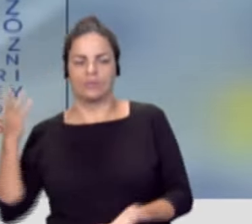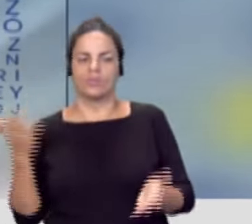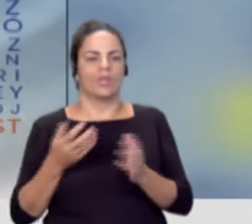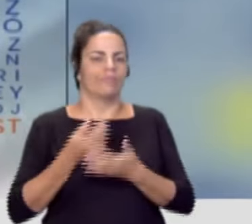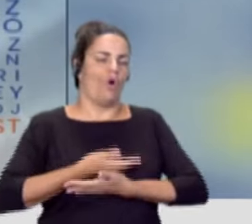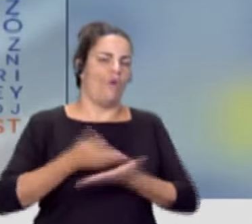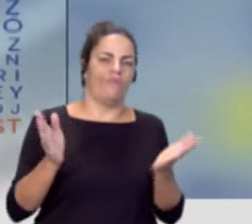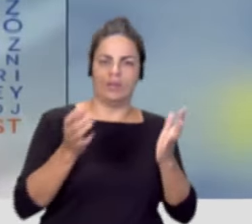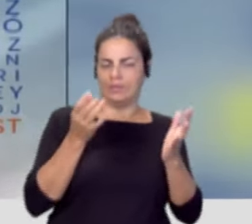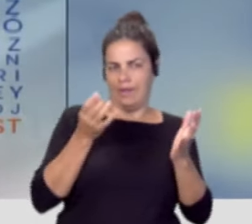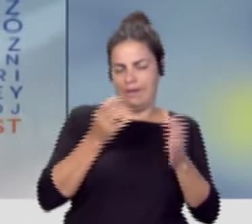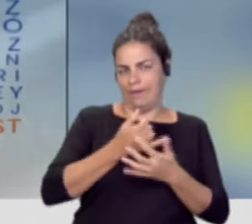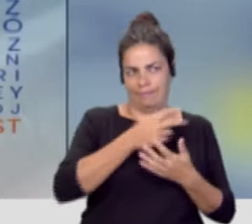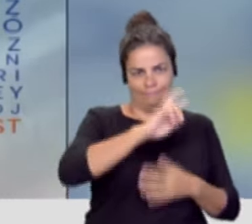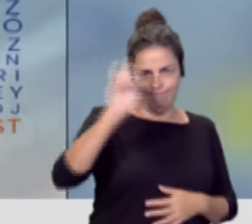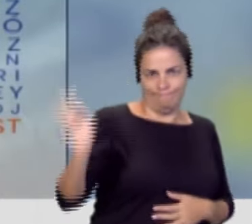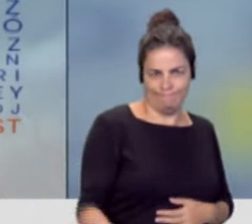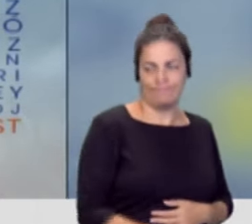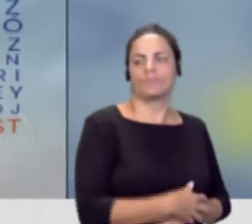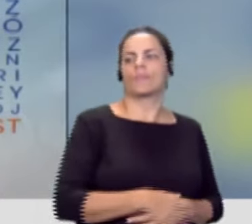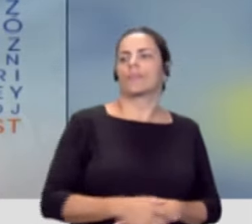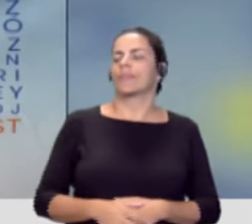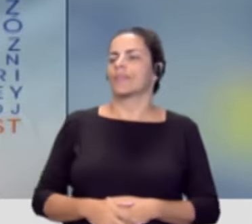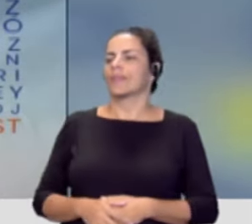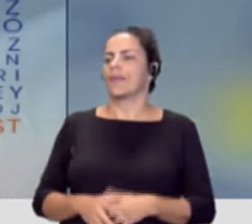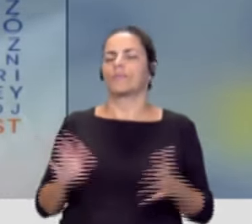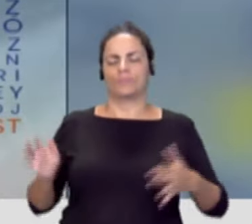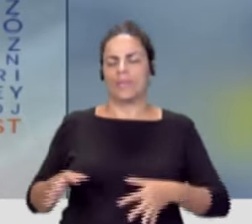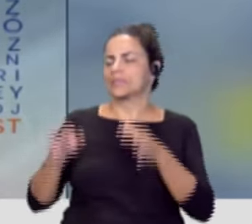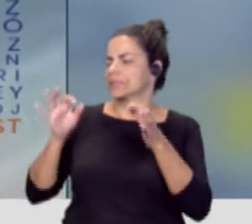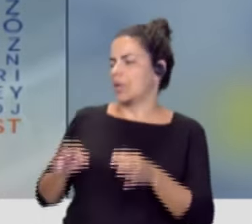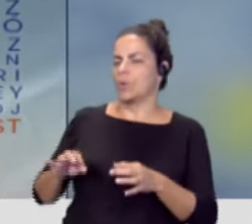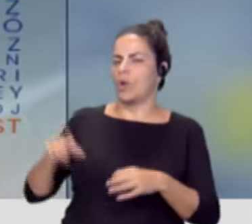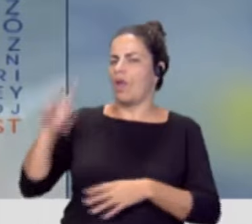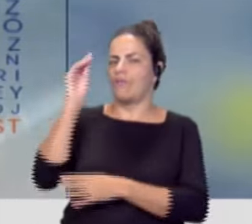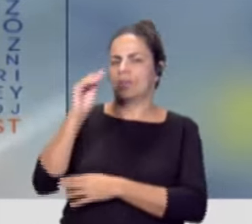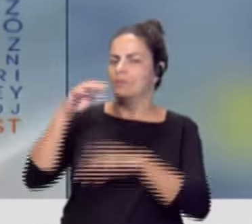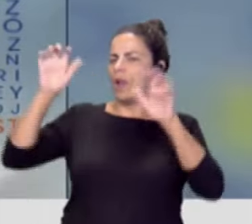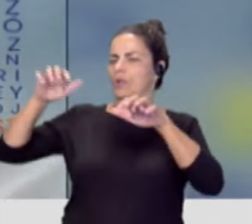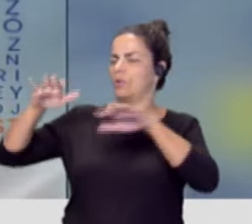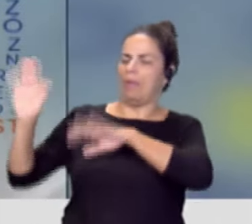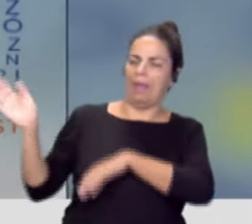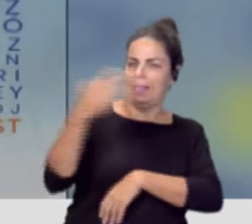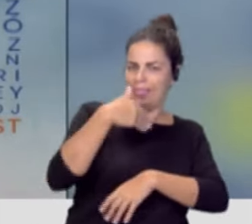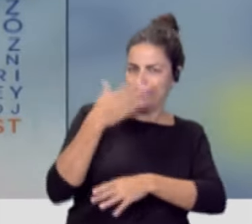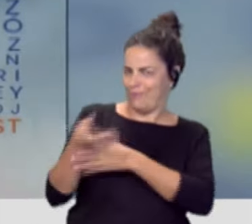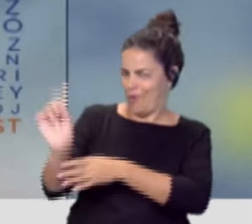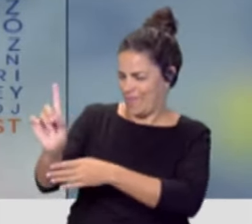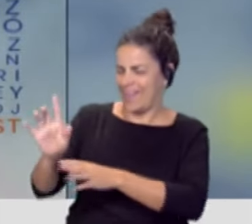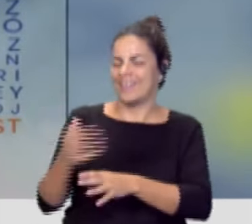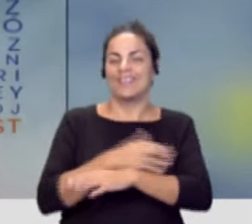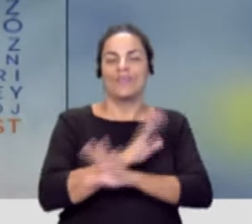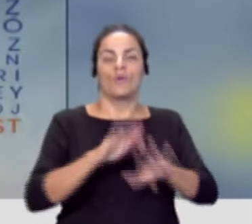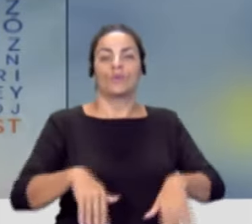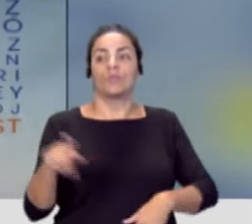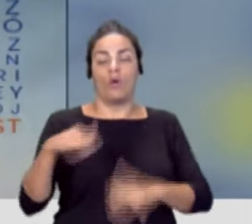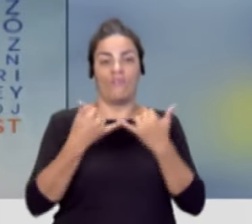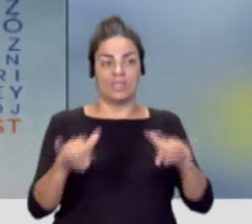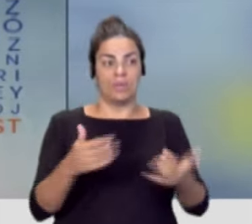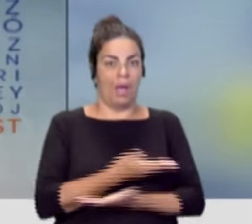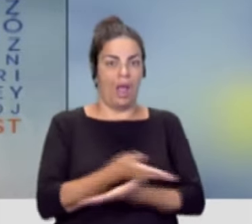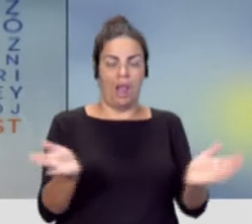amplia. Seguro que sí, que la lluvia va a pasar de largo por Fuerteventura. Y por último, Israel, es un festival que está abierto